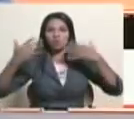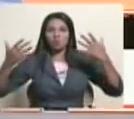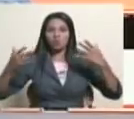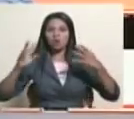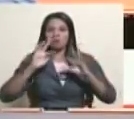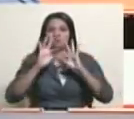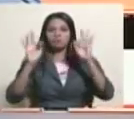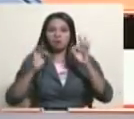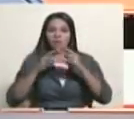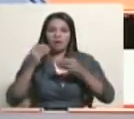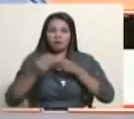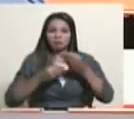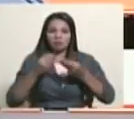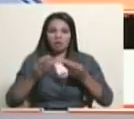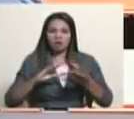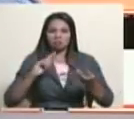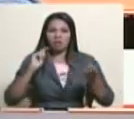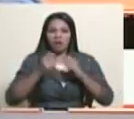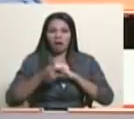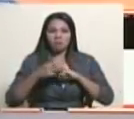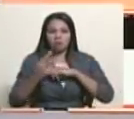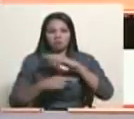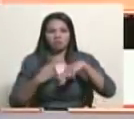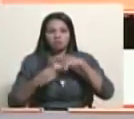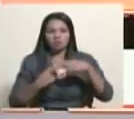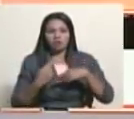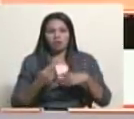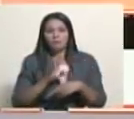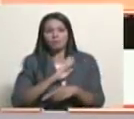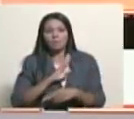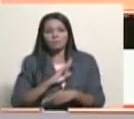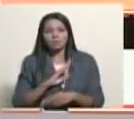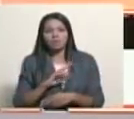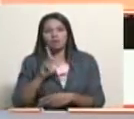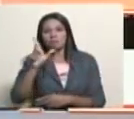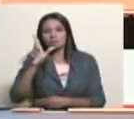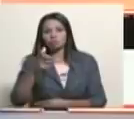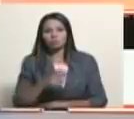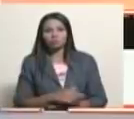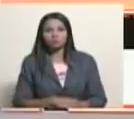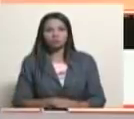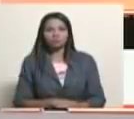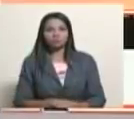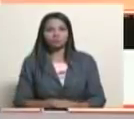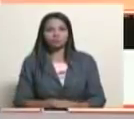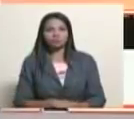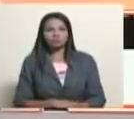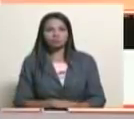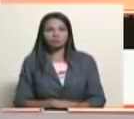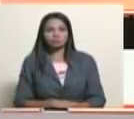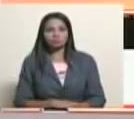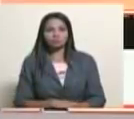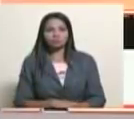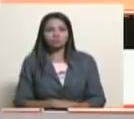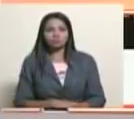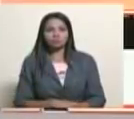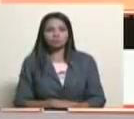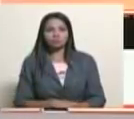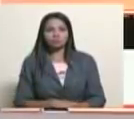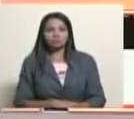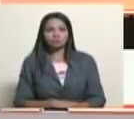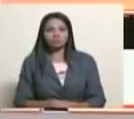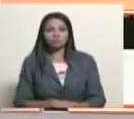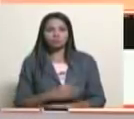maquinaria de transformación revolucionaria que es el Partido Socialista Unido de Venezuela. Así que